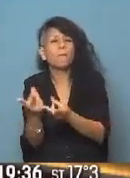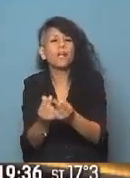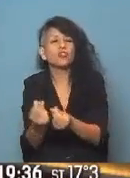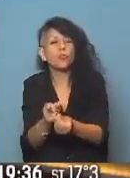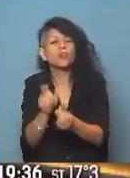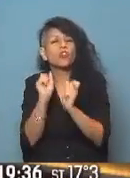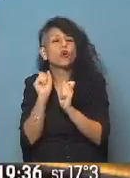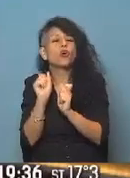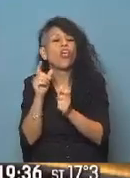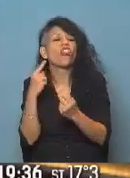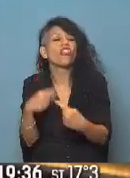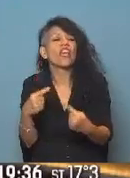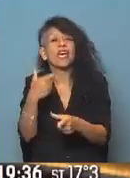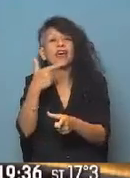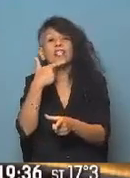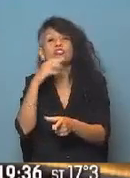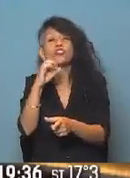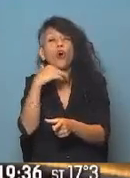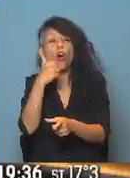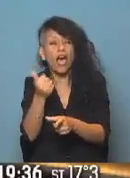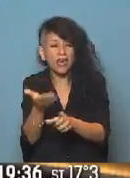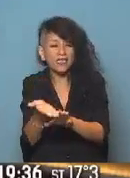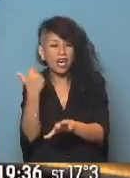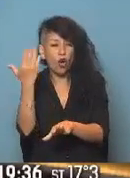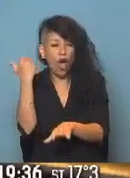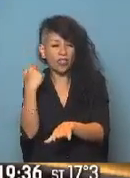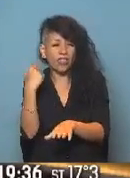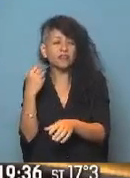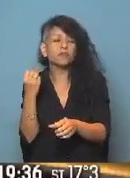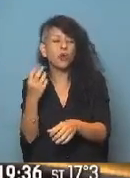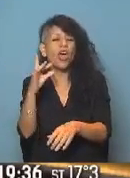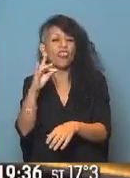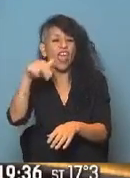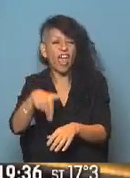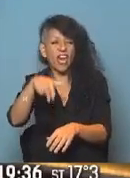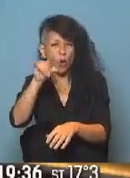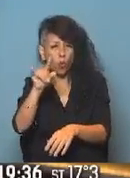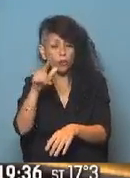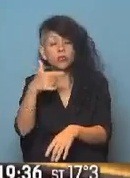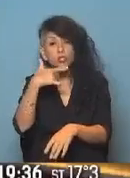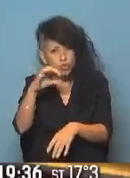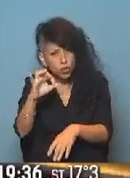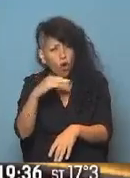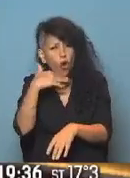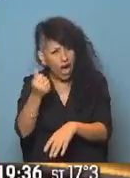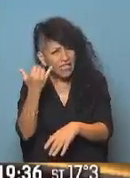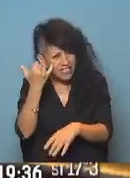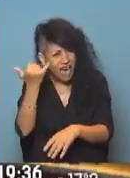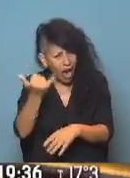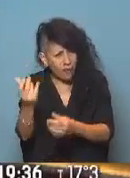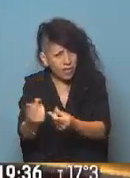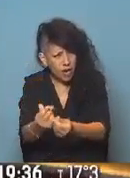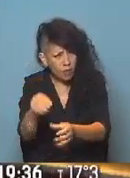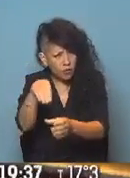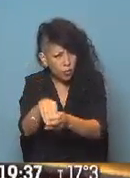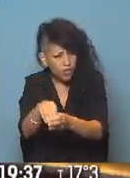Fondo de la Soja que se había retirado por DNU. Claramente el Fondo de la Soja estaba presupuestado este año, el gobierno en una decisión